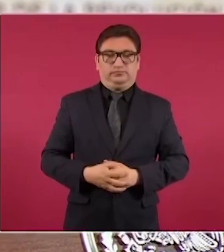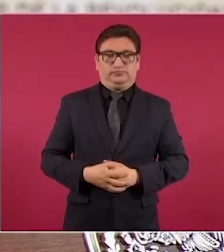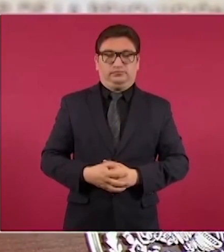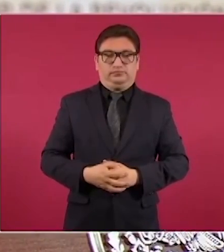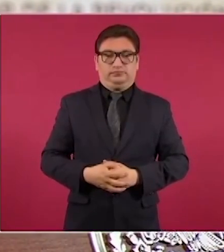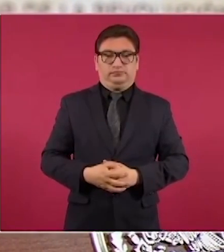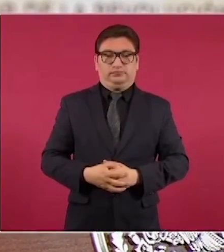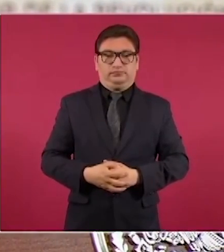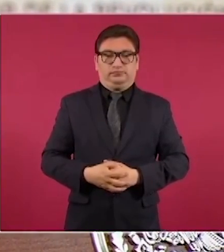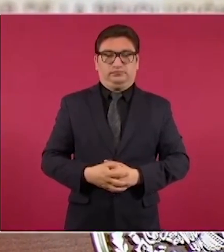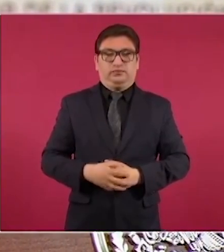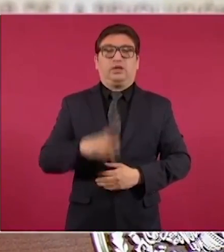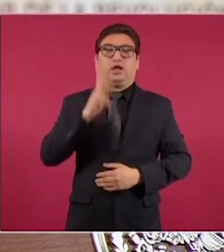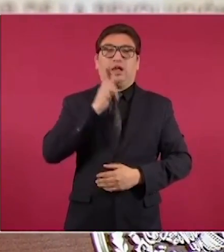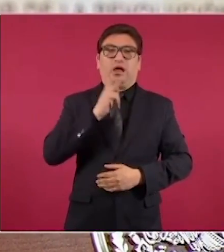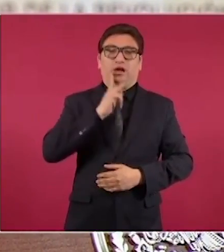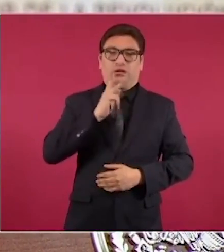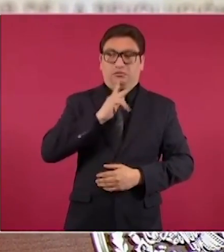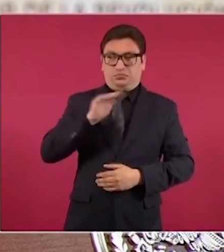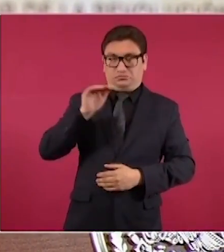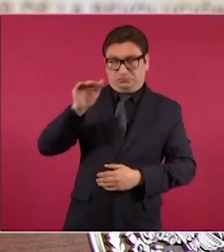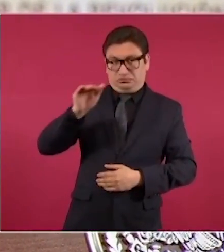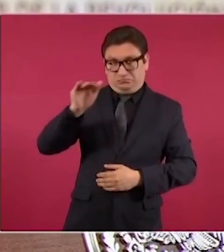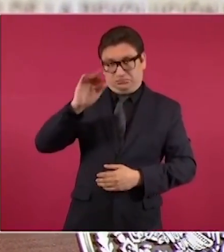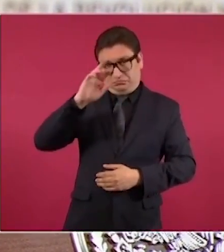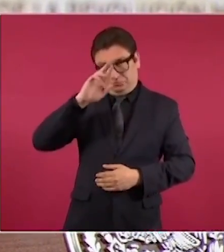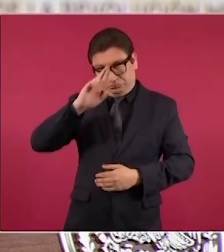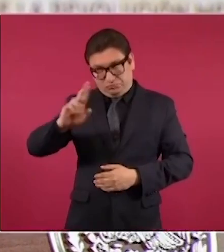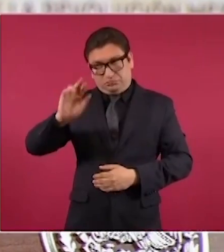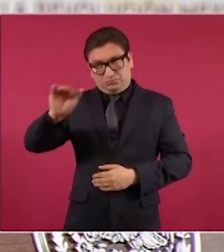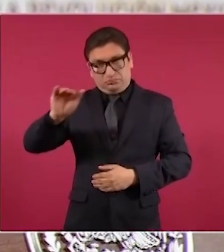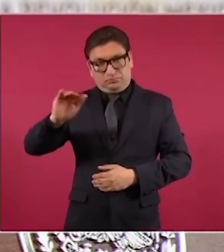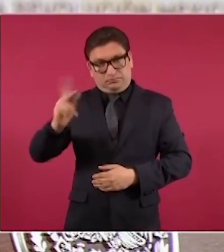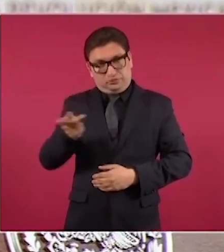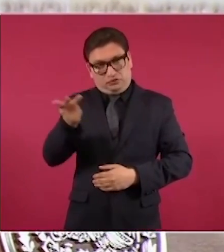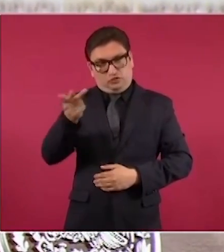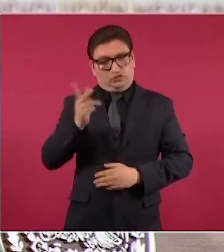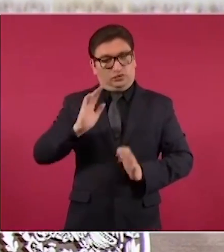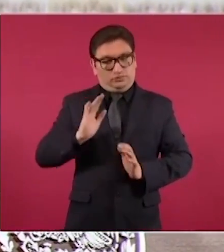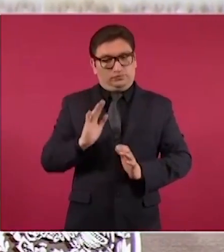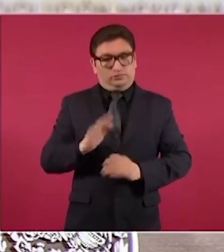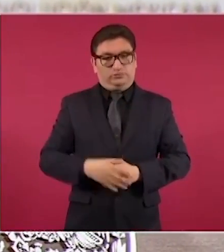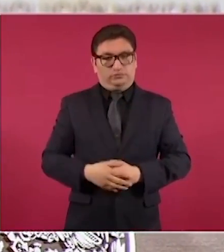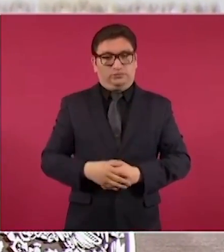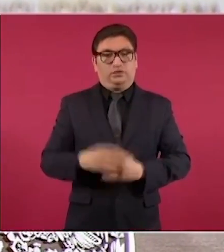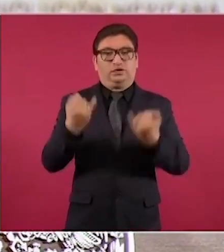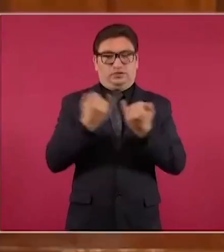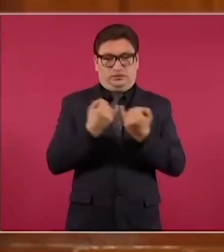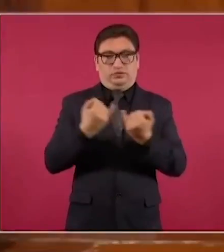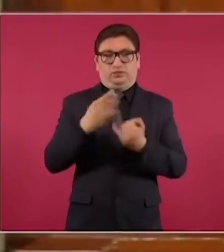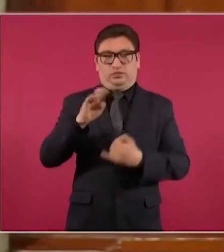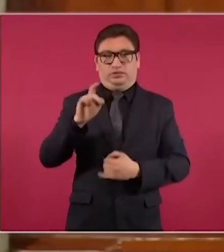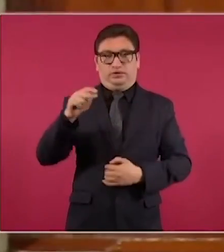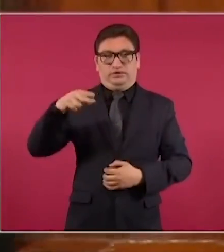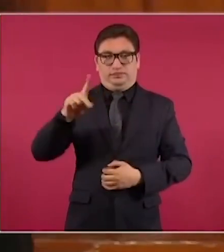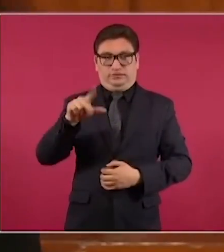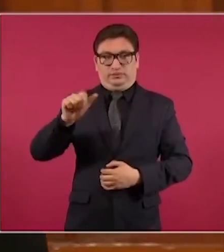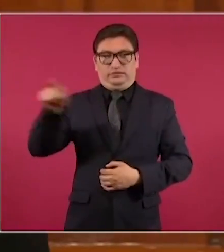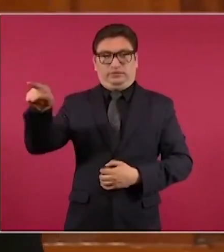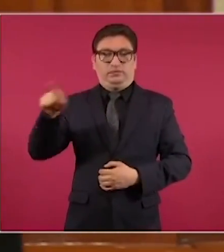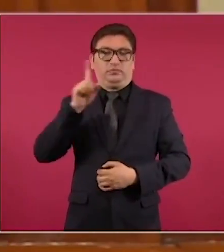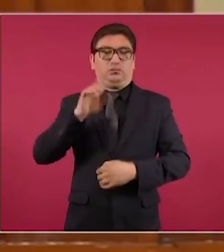este consultarle respetuosamente no a Belinda Sí porque